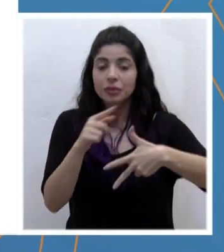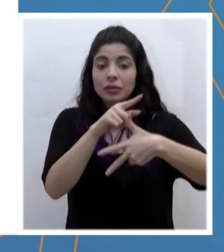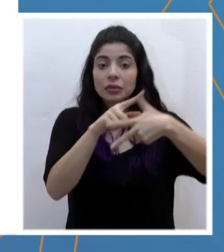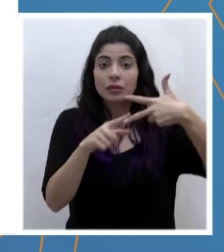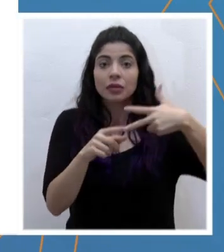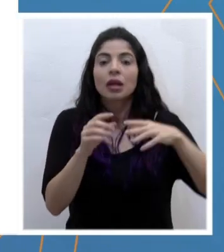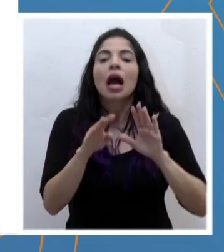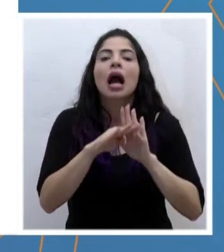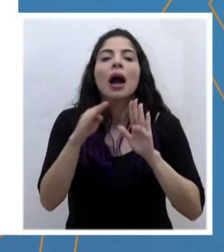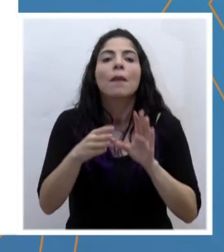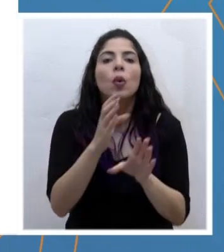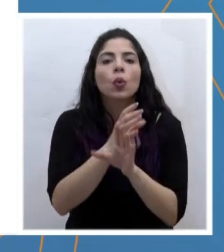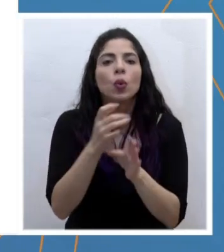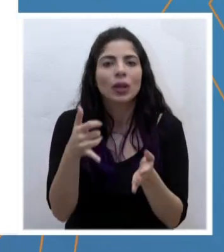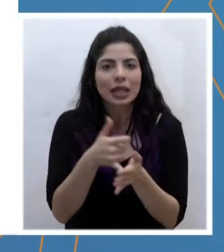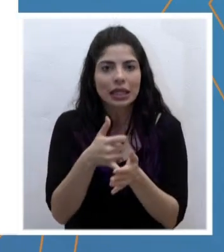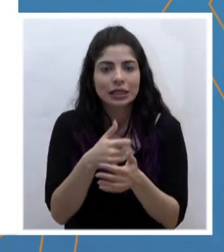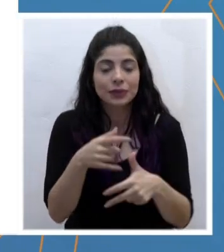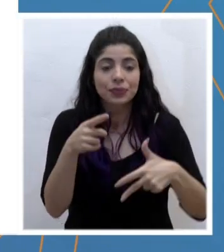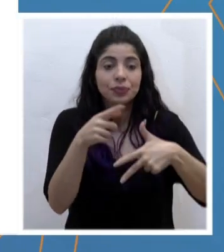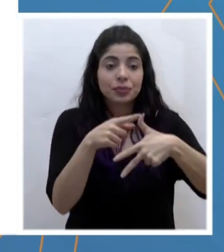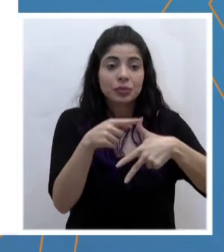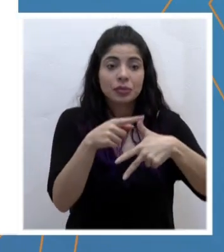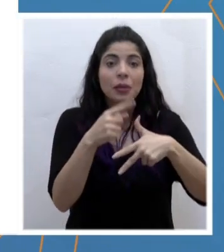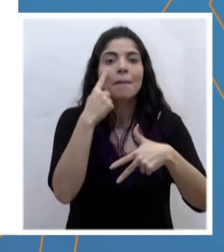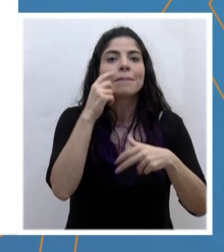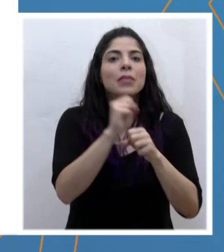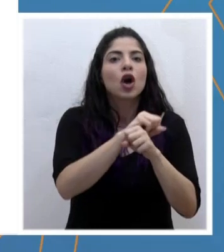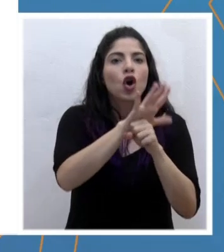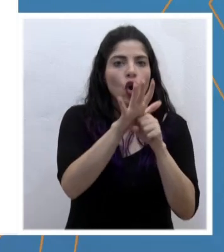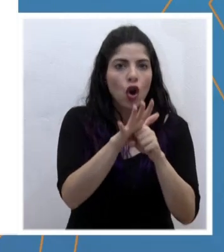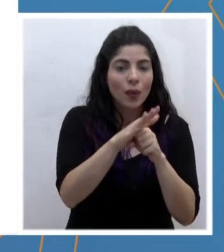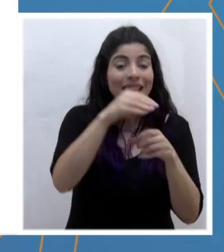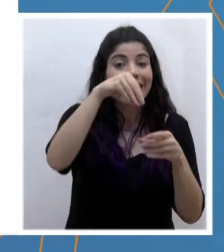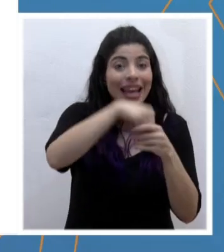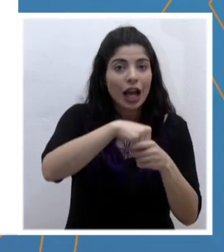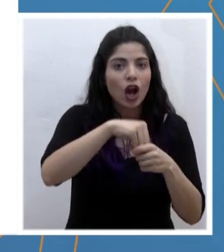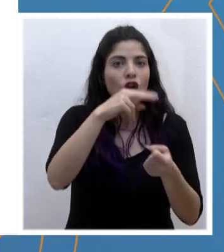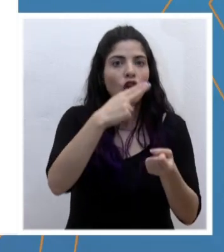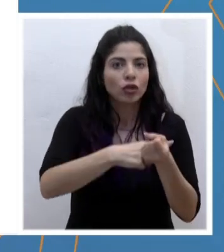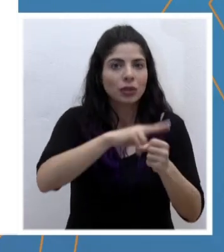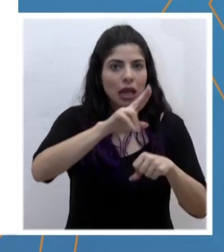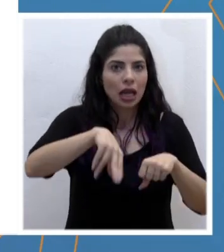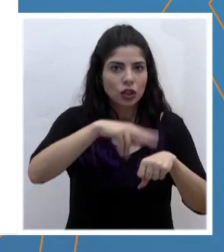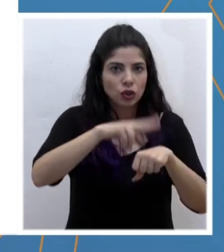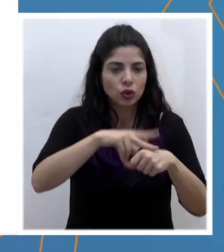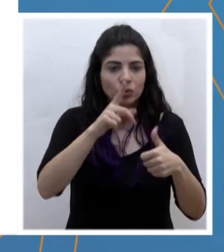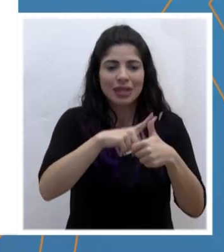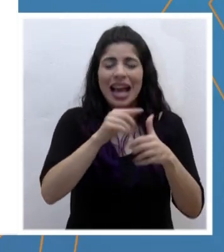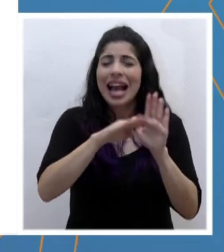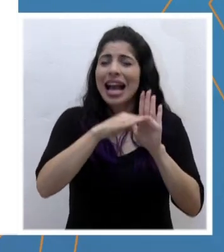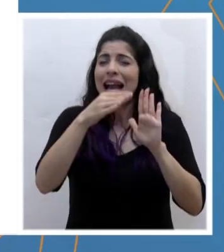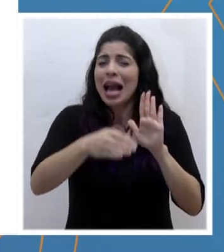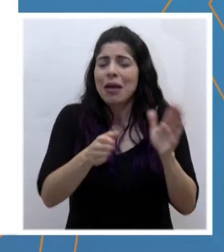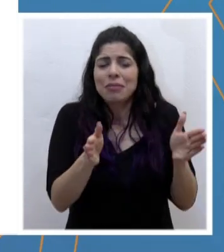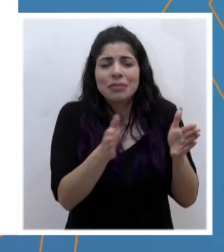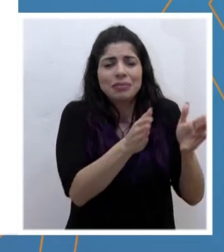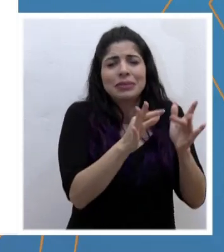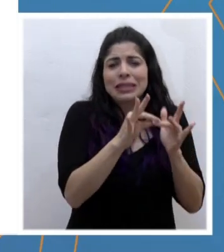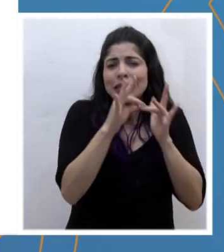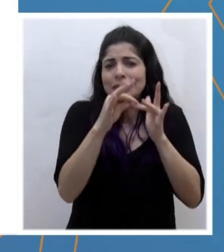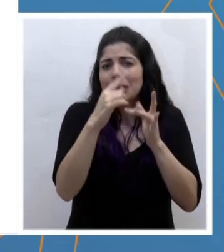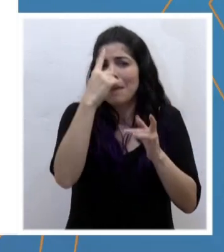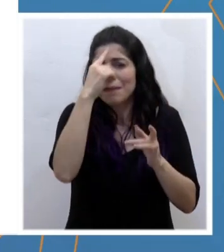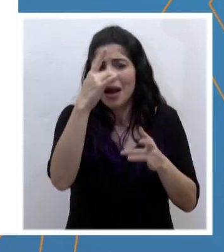cuidados intensivos. Camas asignadas para COVID-19 en los hospitales nacionales. Son camas exclusivas para esta enfermedad, que